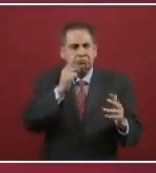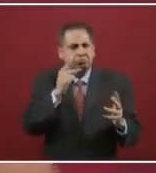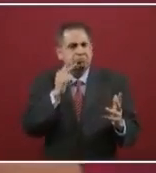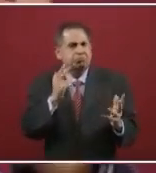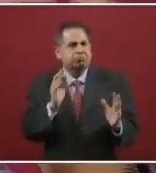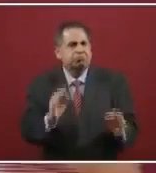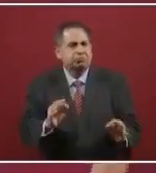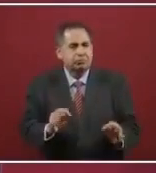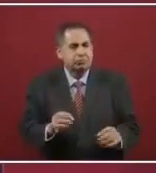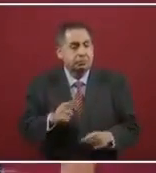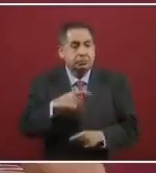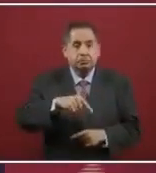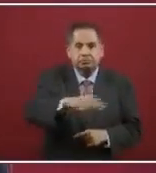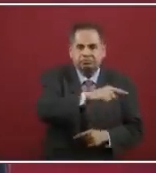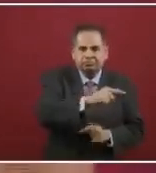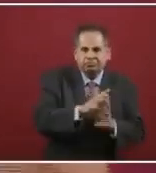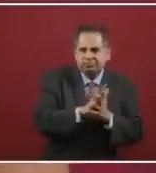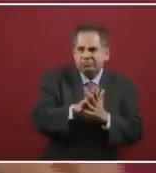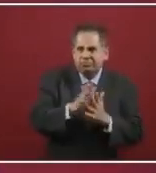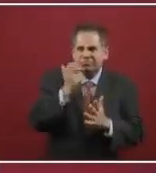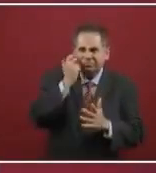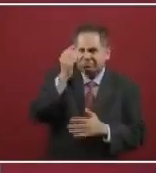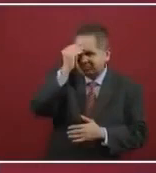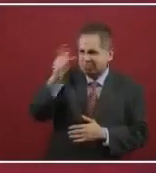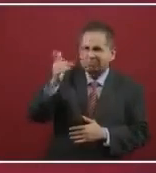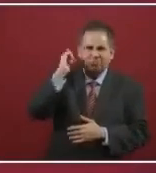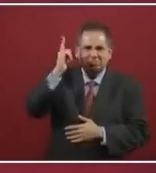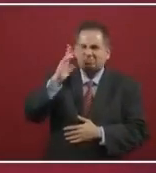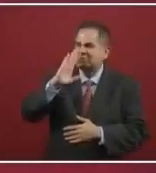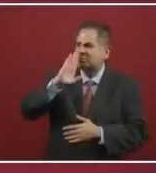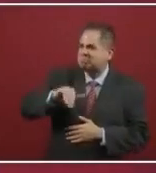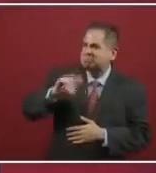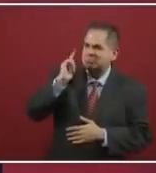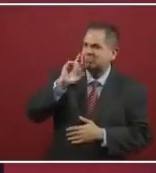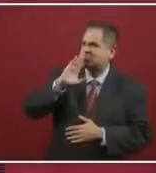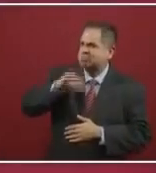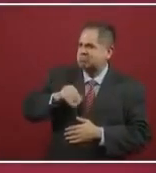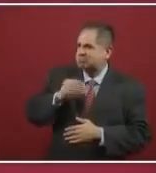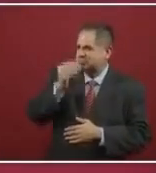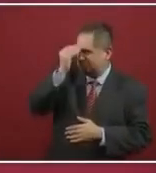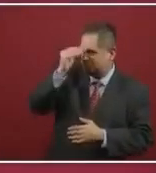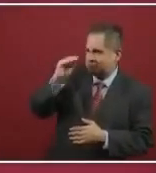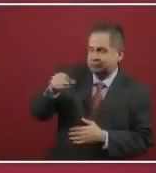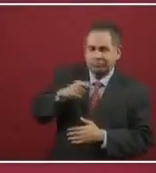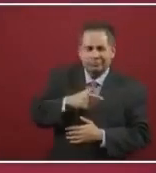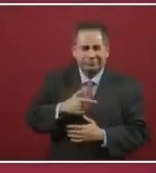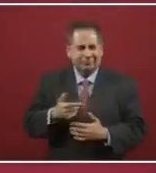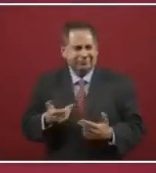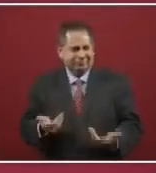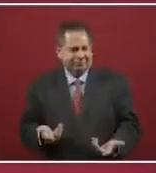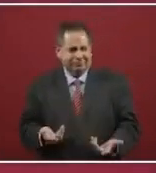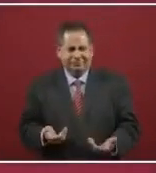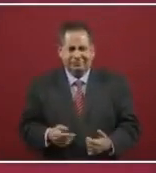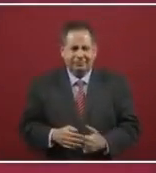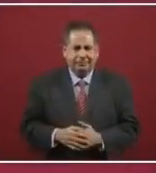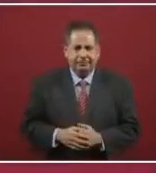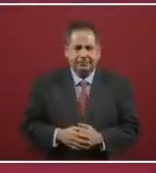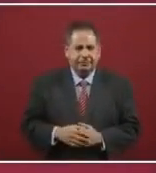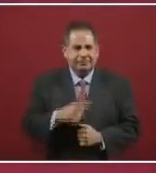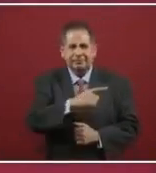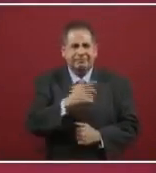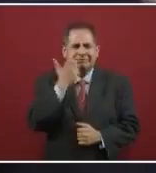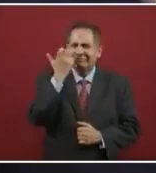pero apuestan mucho a que nos vaya mal. O sea, es mala